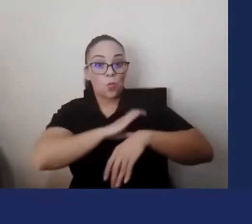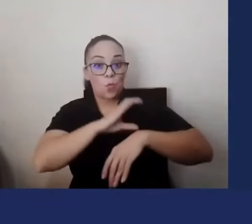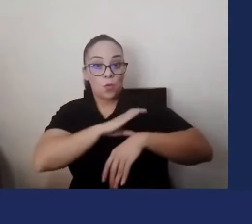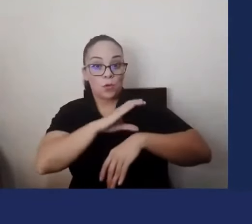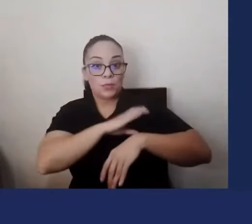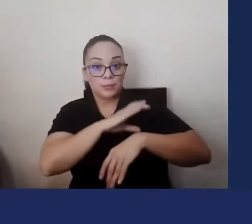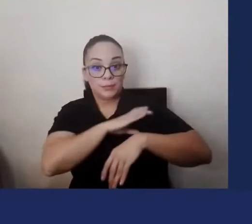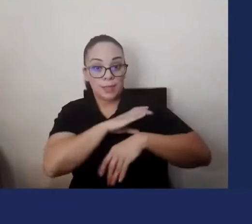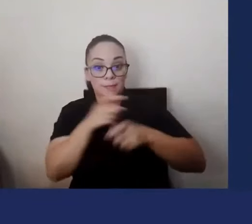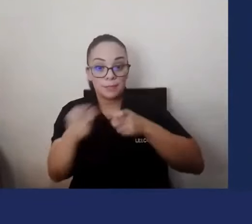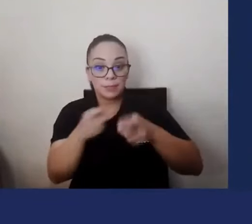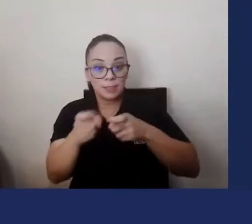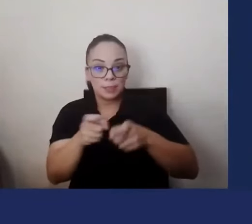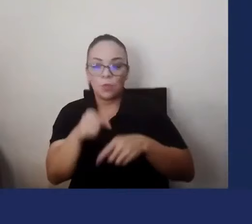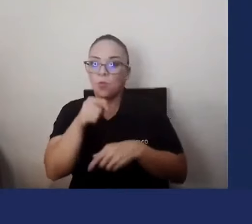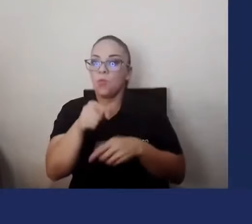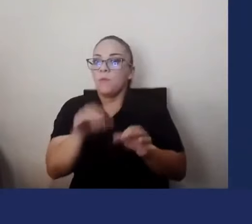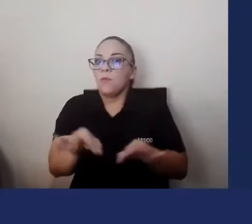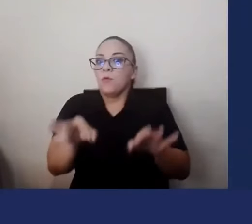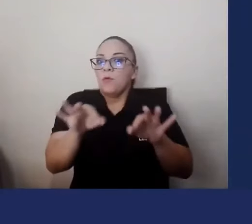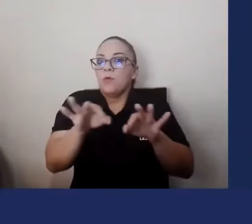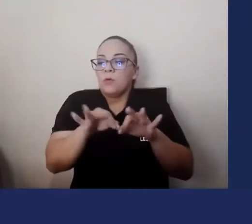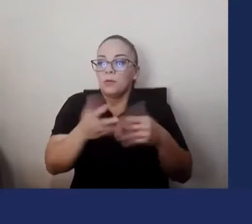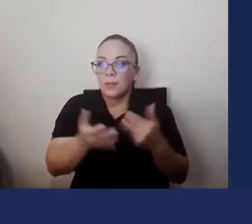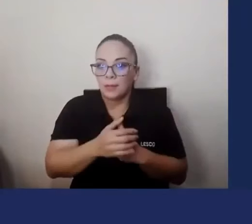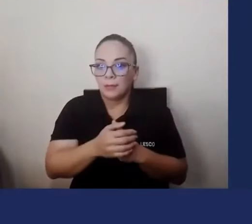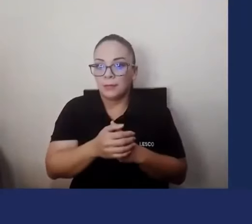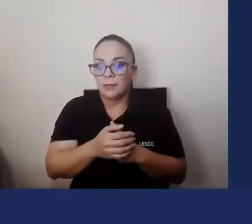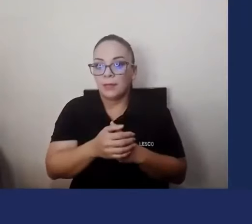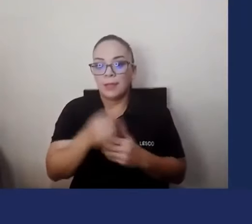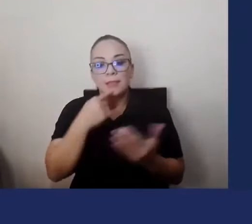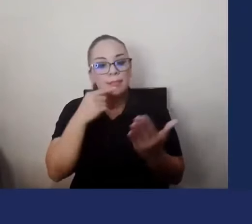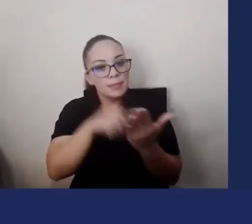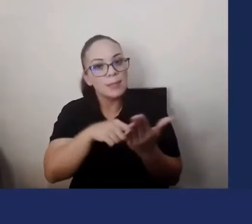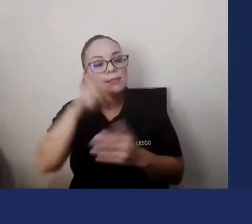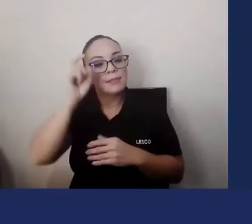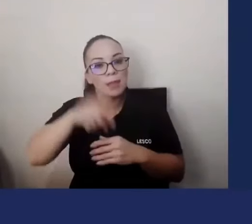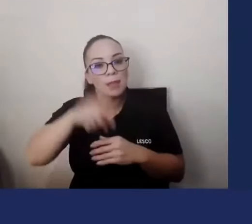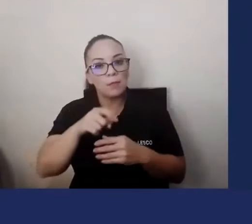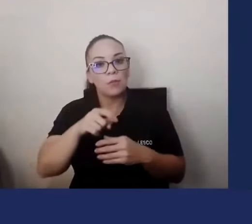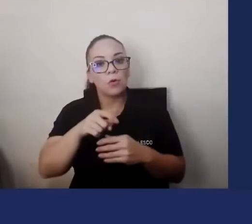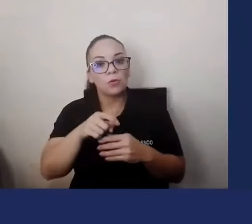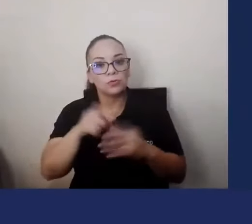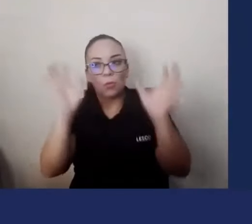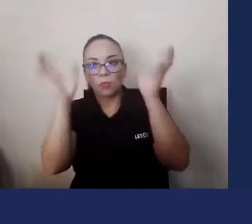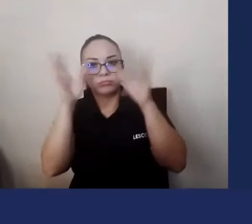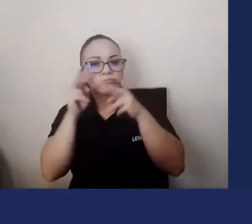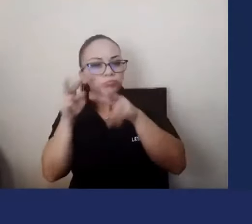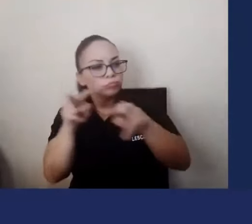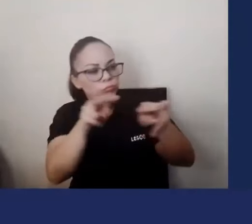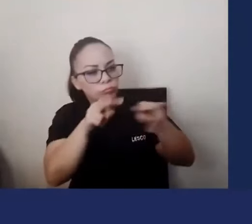policivo-administrativa determina que debemos hacer el patrullaje preventivo, el control territorial,